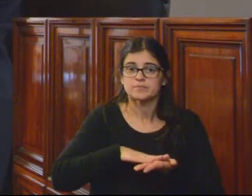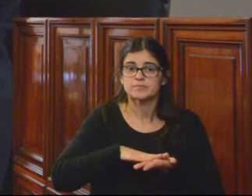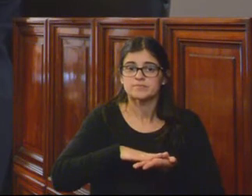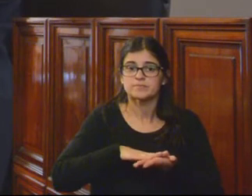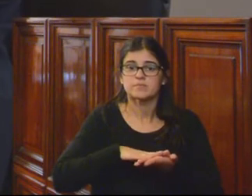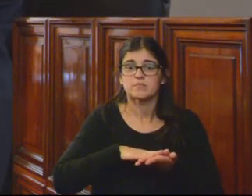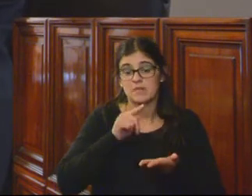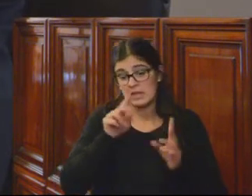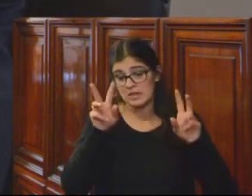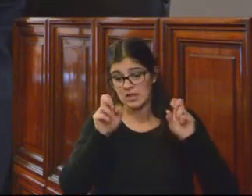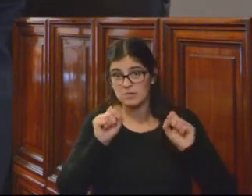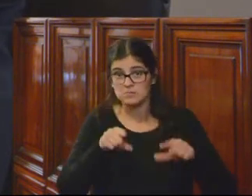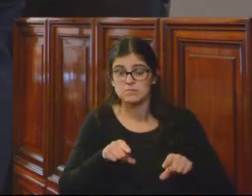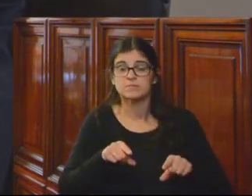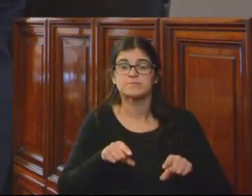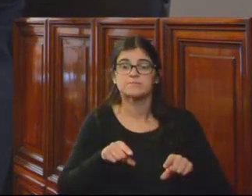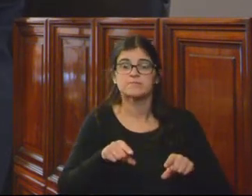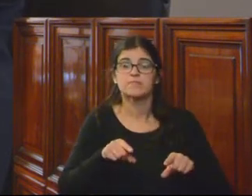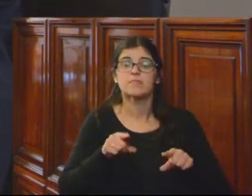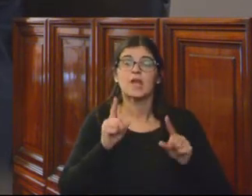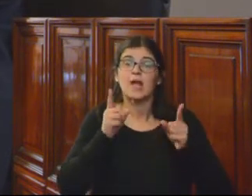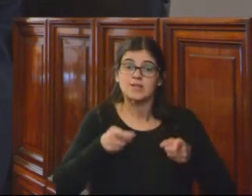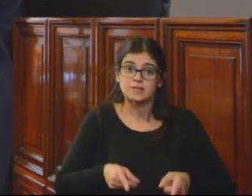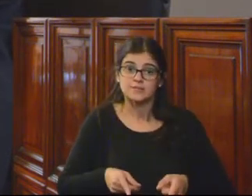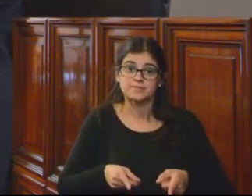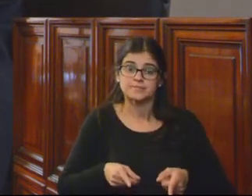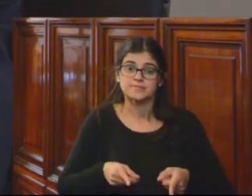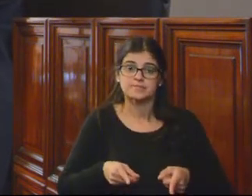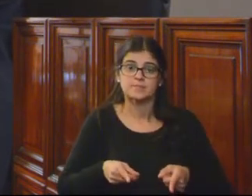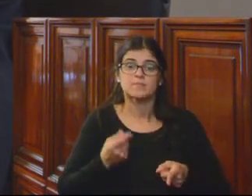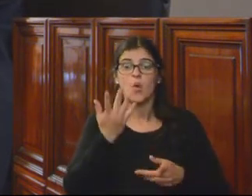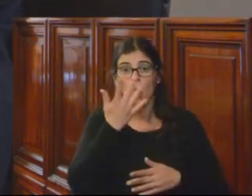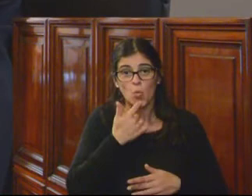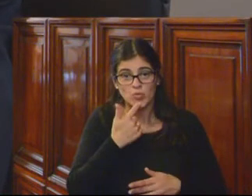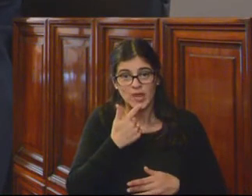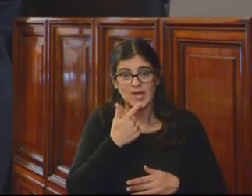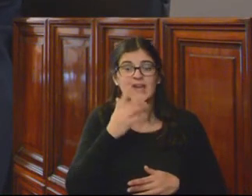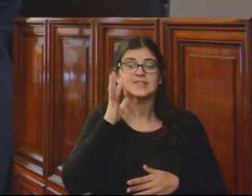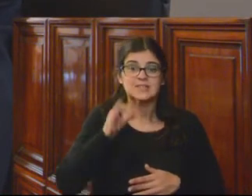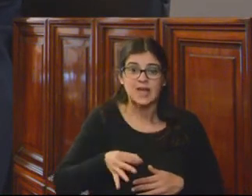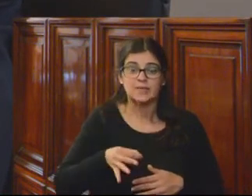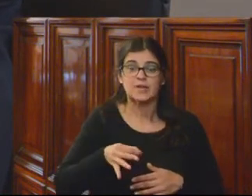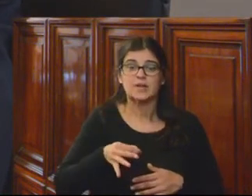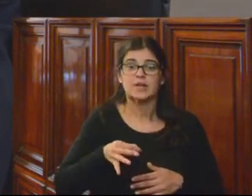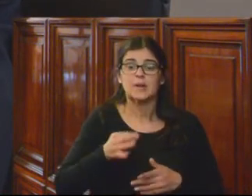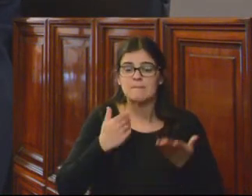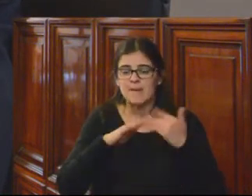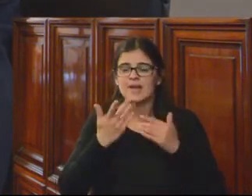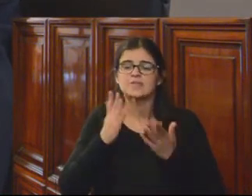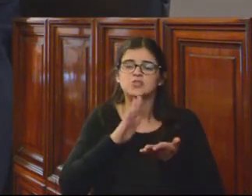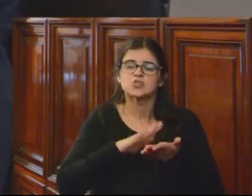a ello. Y también me gustaría saber, sobre todo en el